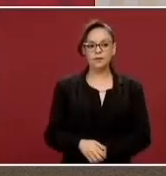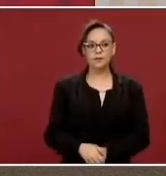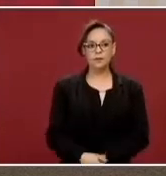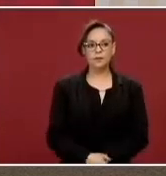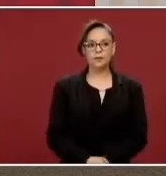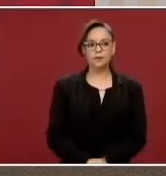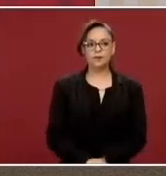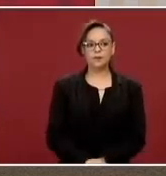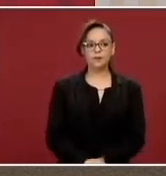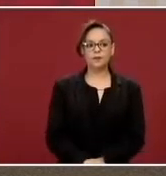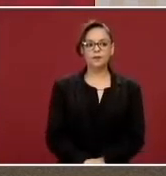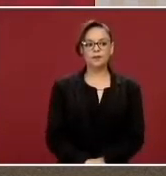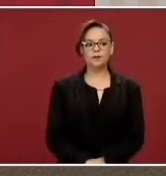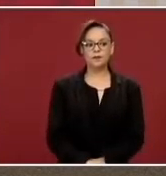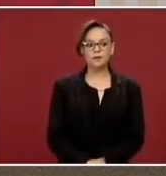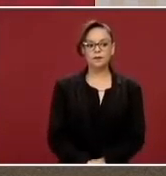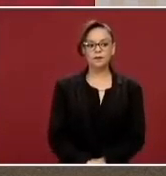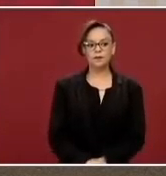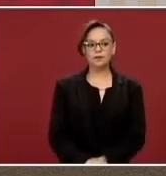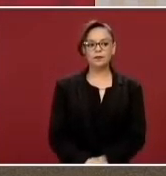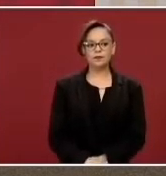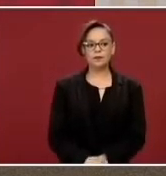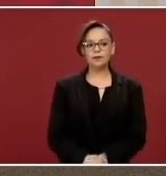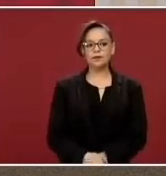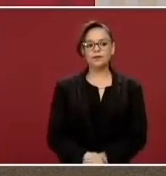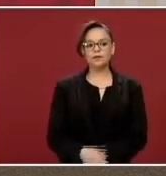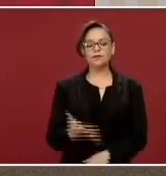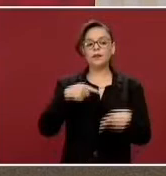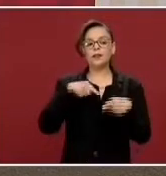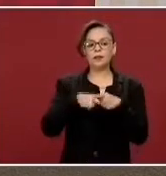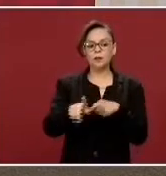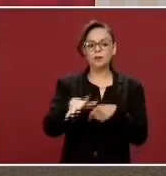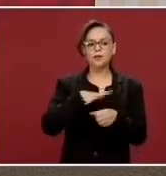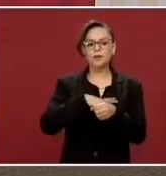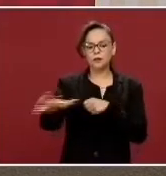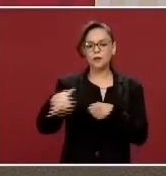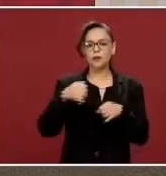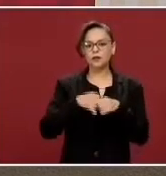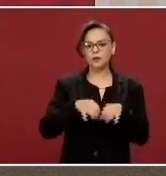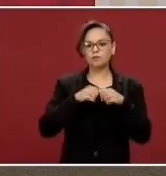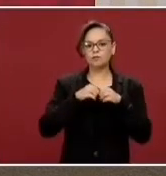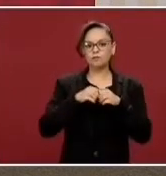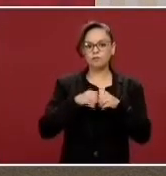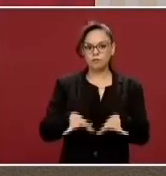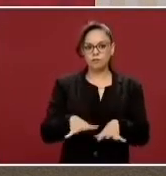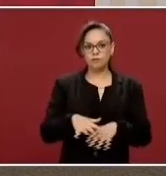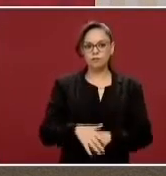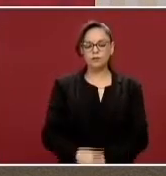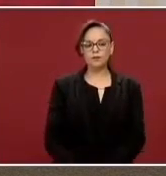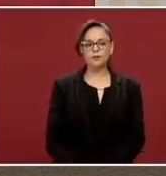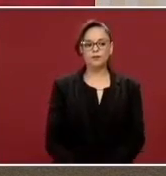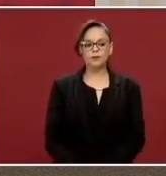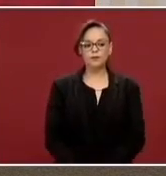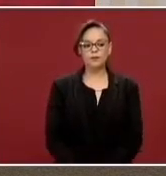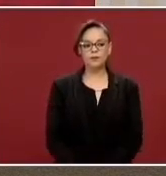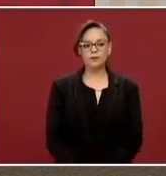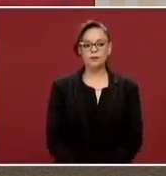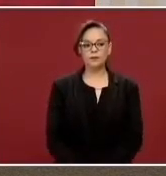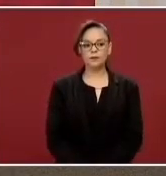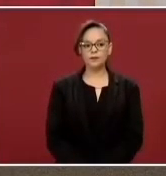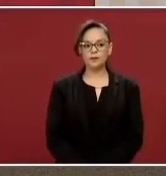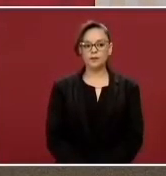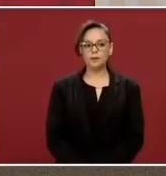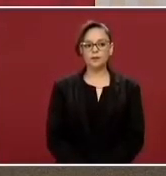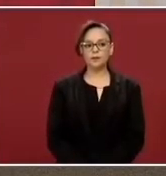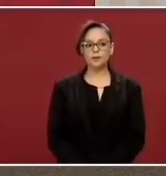2. Como es costumbre, vamos a empezar con el informe epidemiológico y vamos a hacer